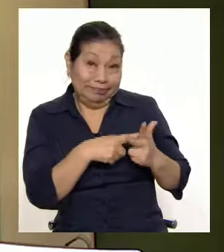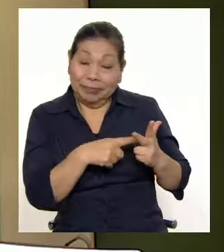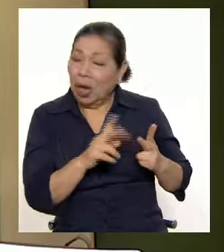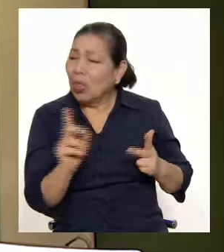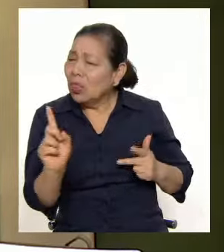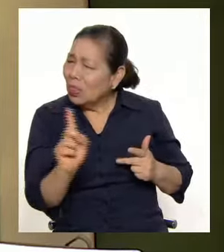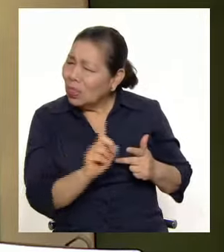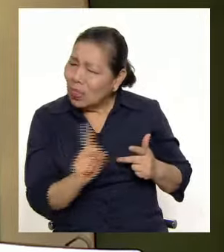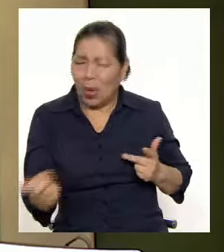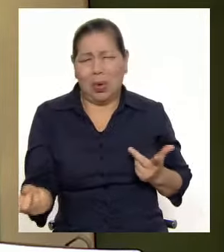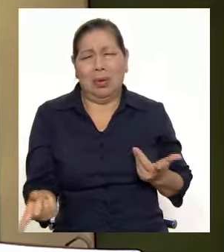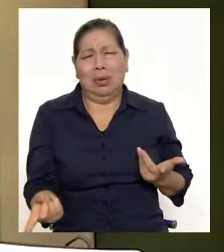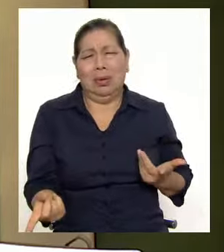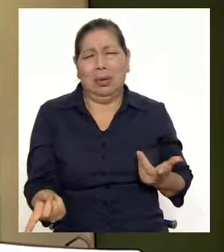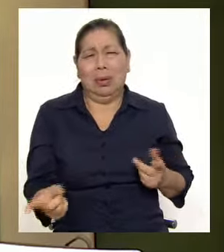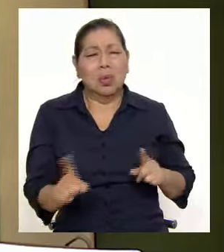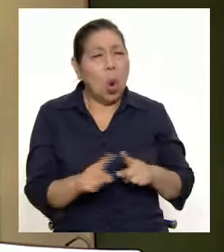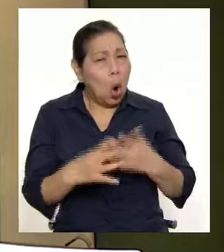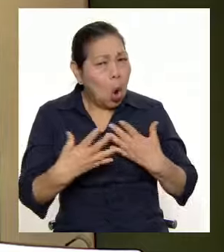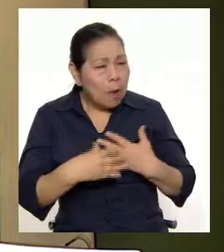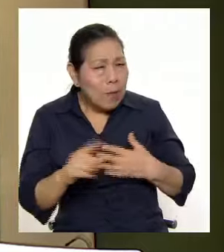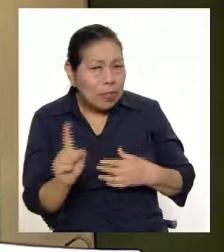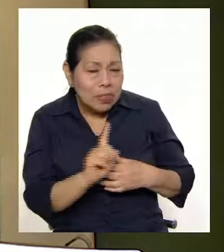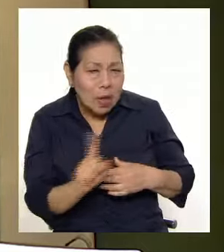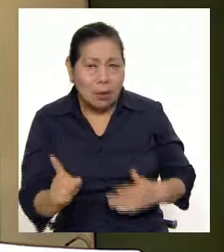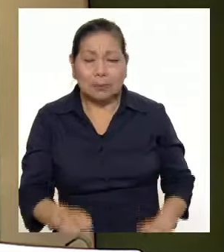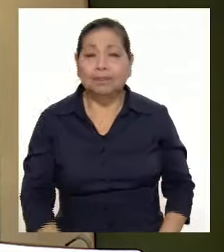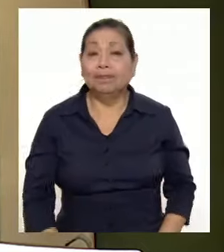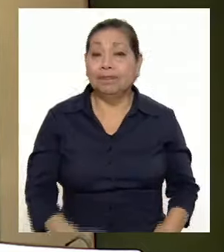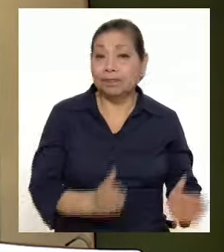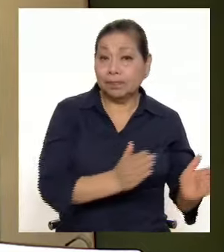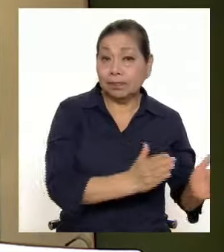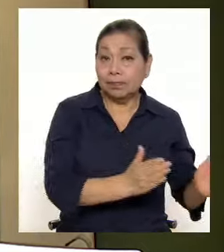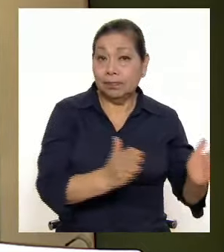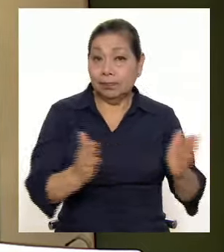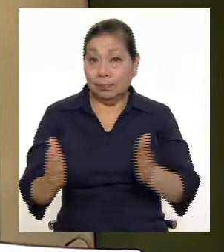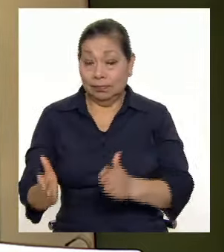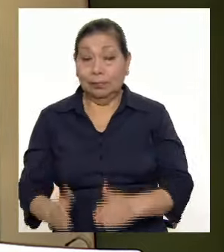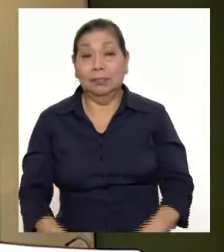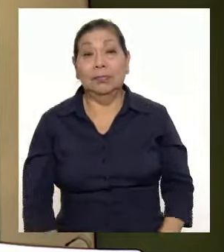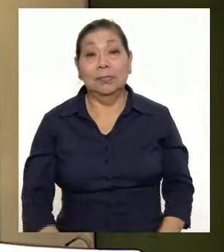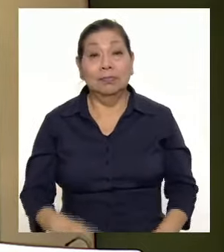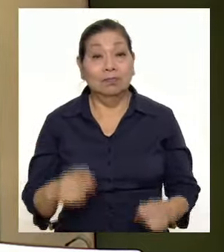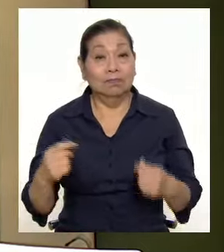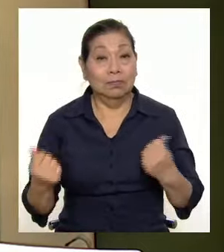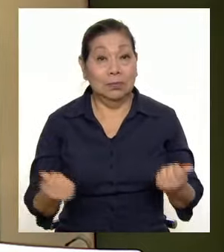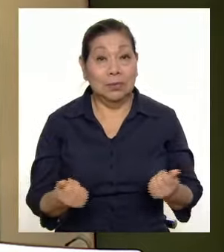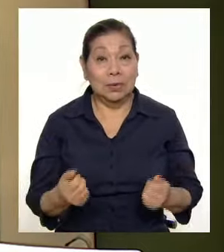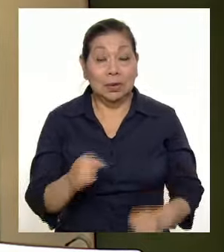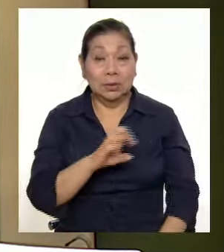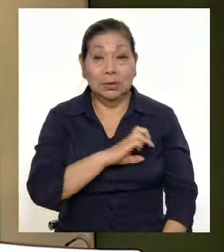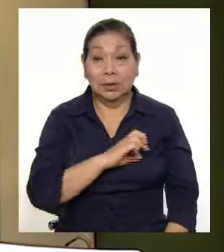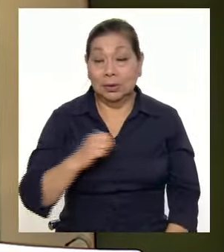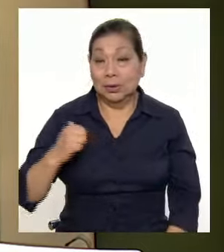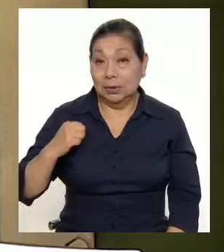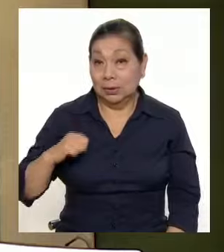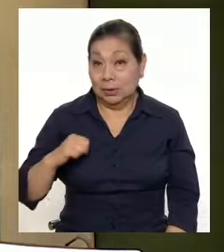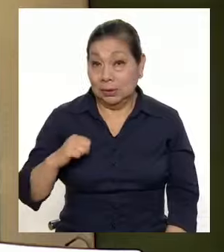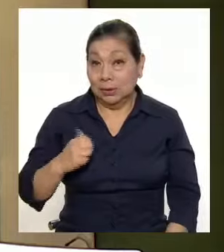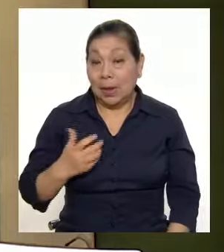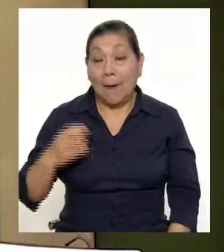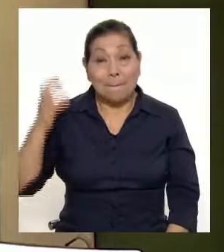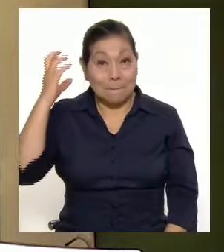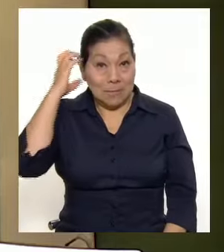no decidan optar este camino. Vamos a contarles ahora que gracias a la rápida acción de Serenazgo Sin Fronteras,